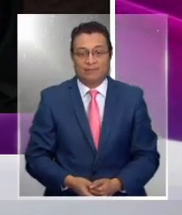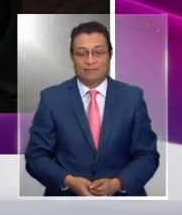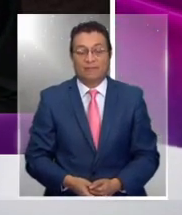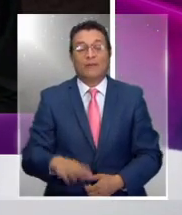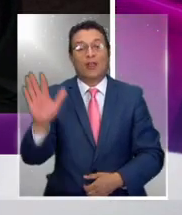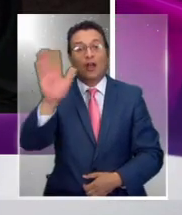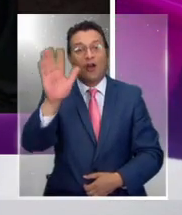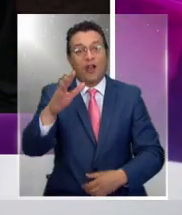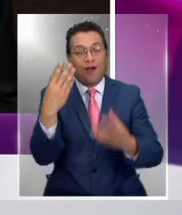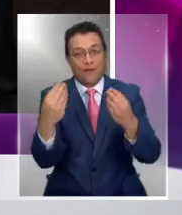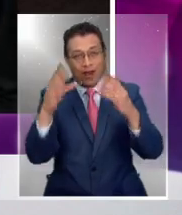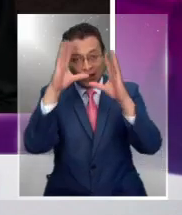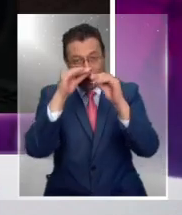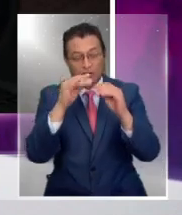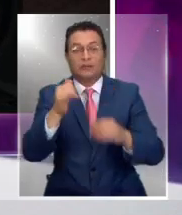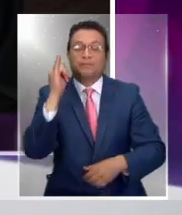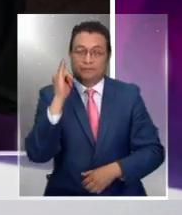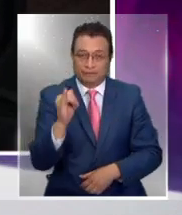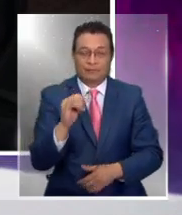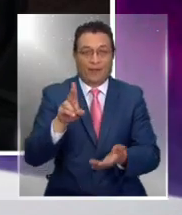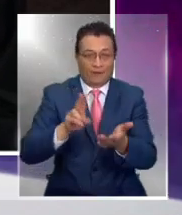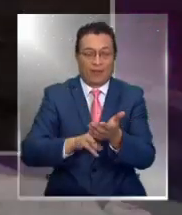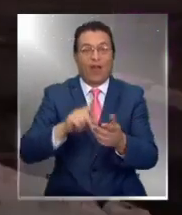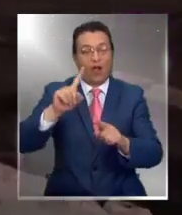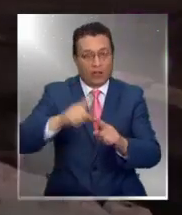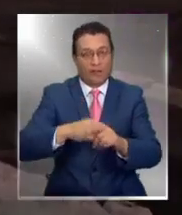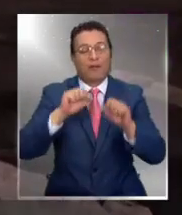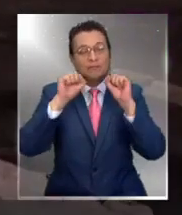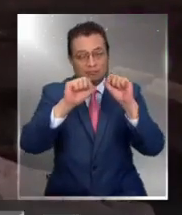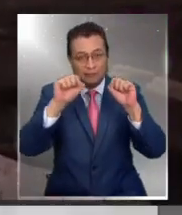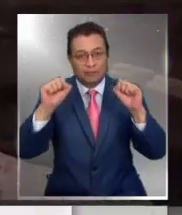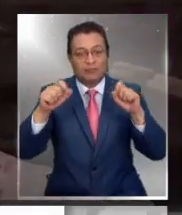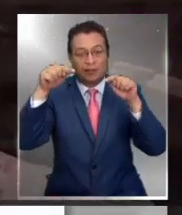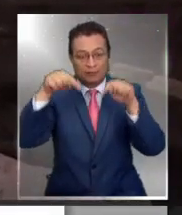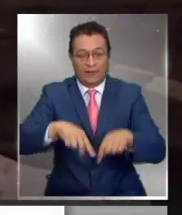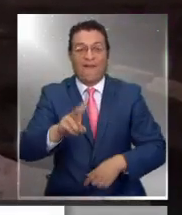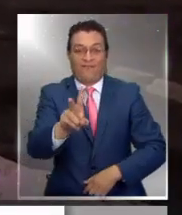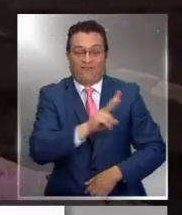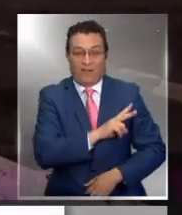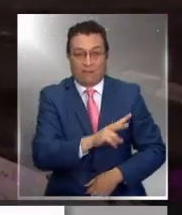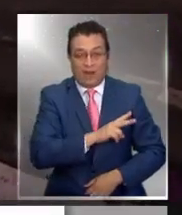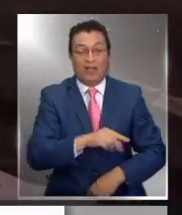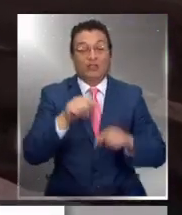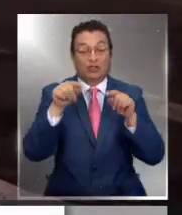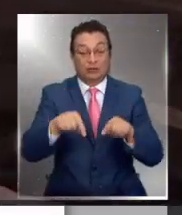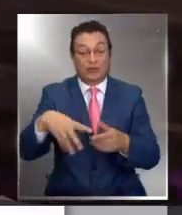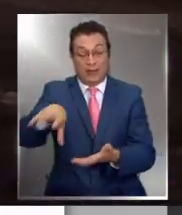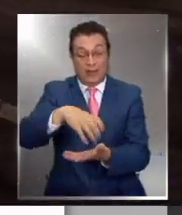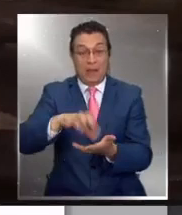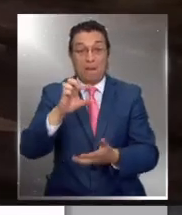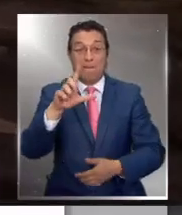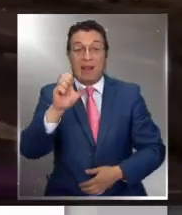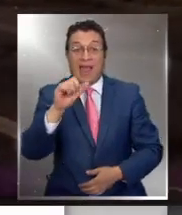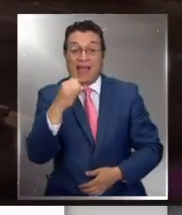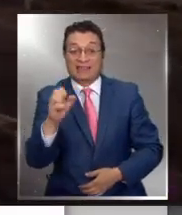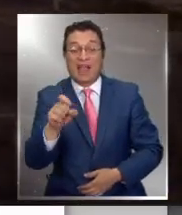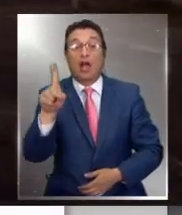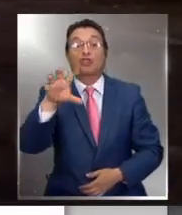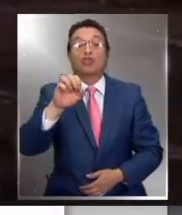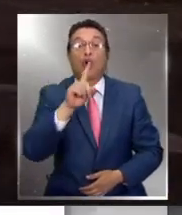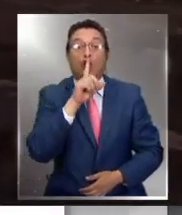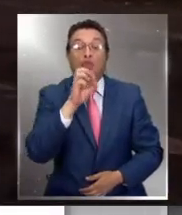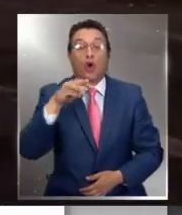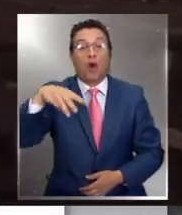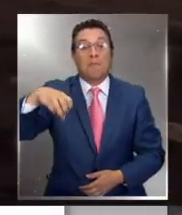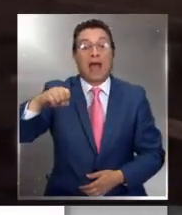Hola, muy buenas noches. Claro, es una nueva jornada de manifestaciones aquí en Valparaíso. Estamos en la Plaza Sotomayor, los alrededores